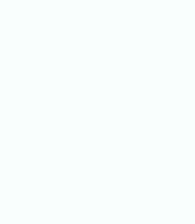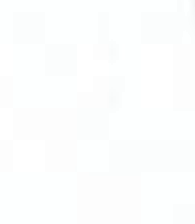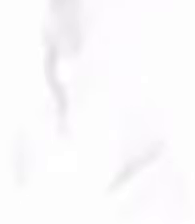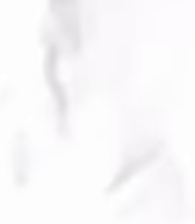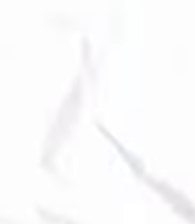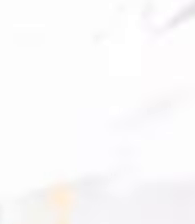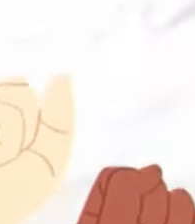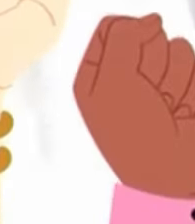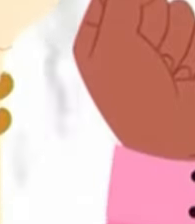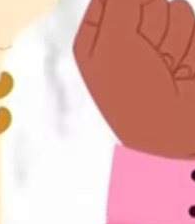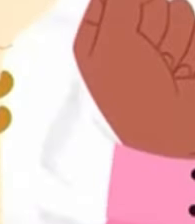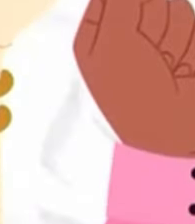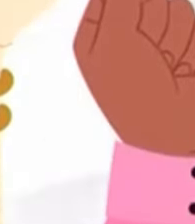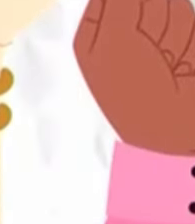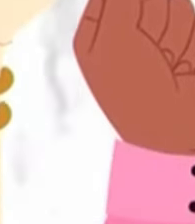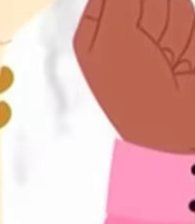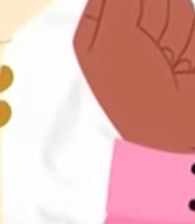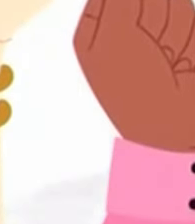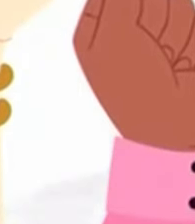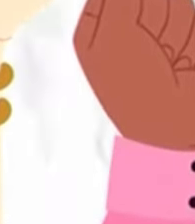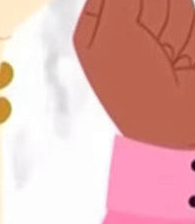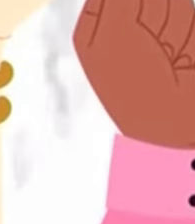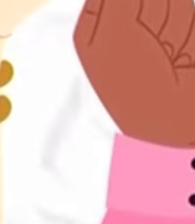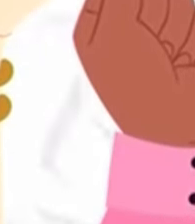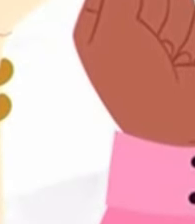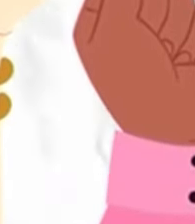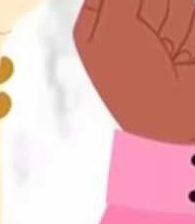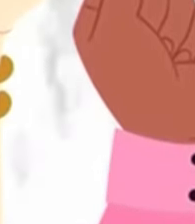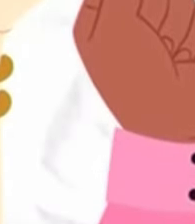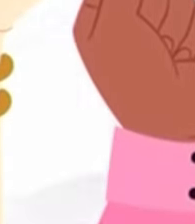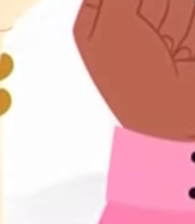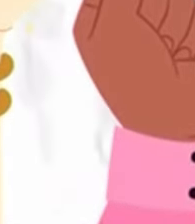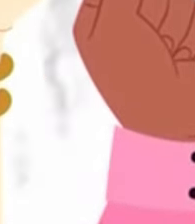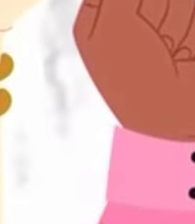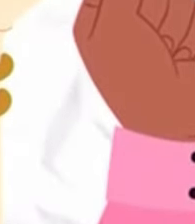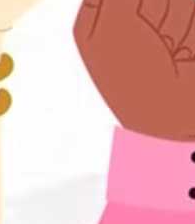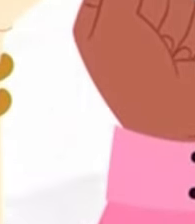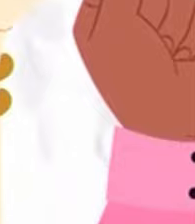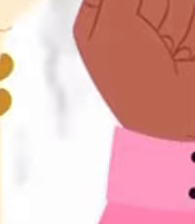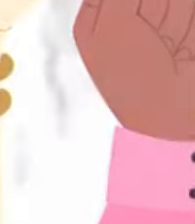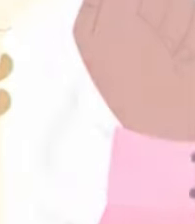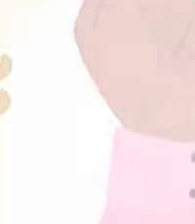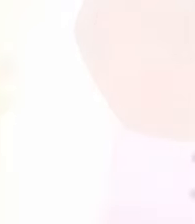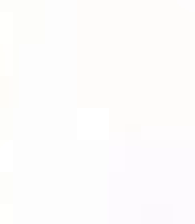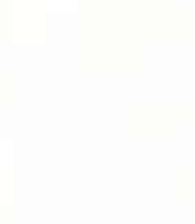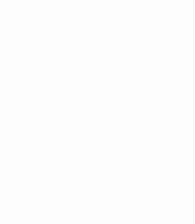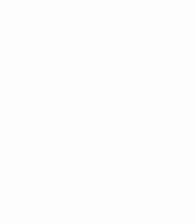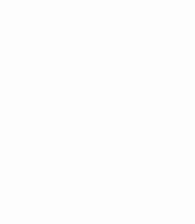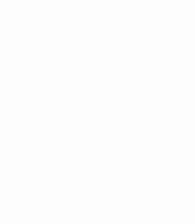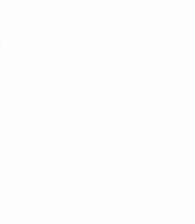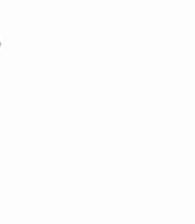denuncias.servicios.gob.pe. Trabajemos juntos por un mejor país libre de corrupción.